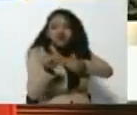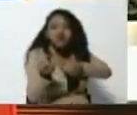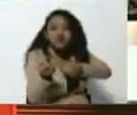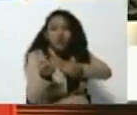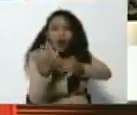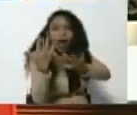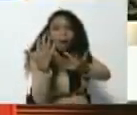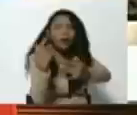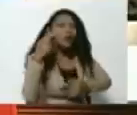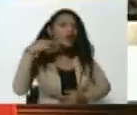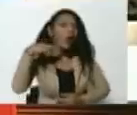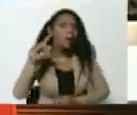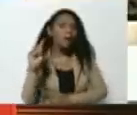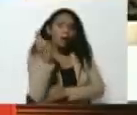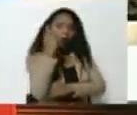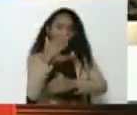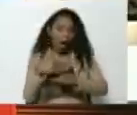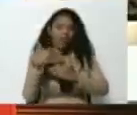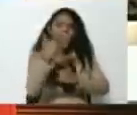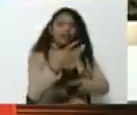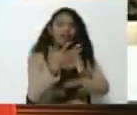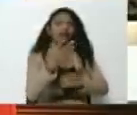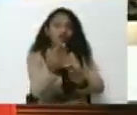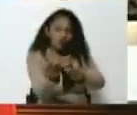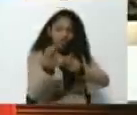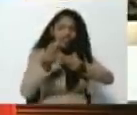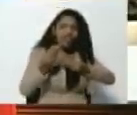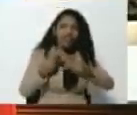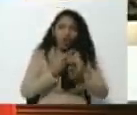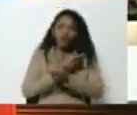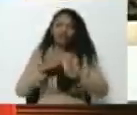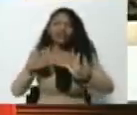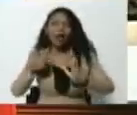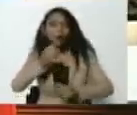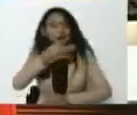negro primero adelante, nos dieron la libertad y la dignidad.